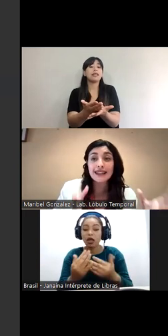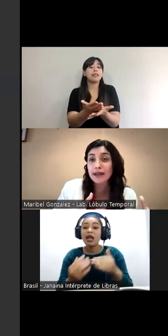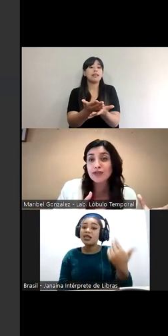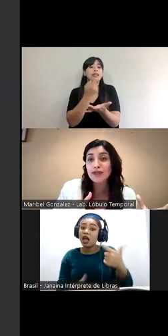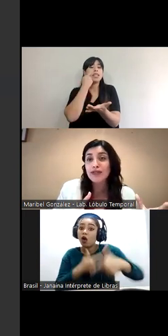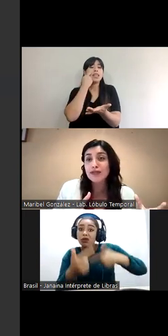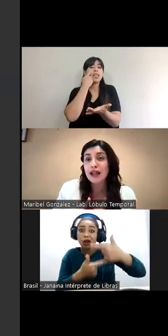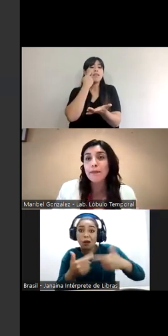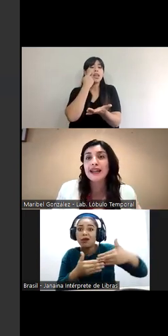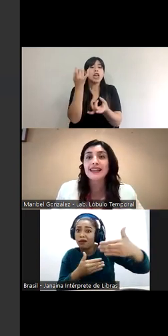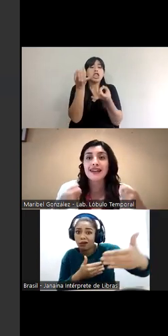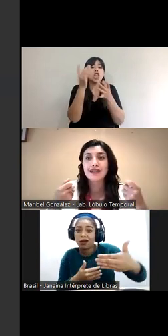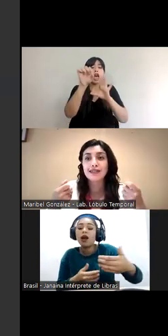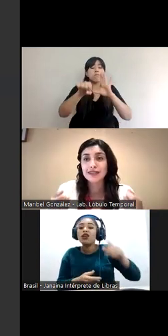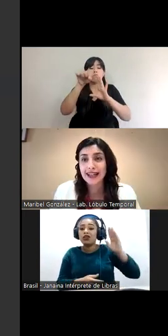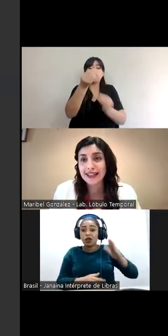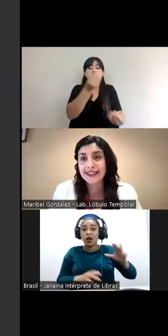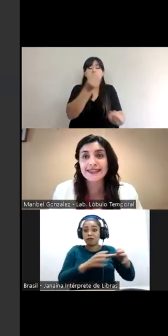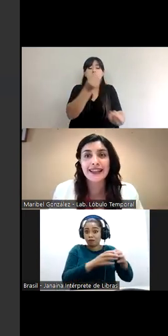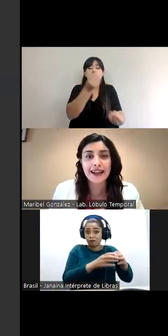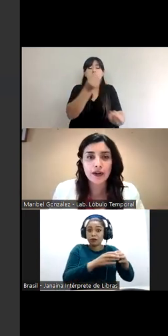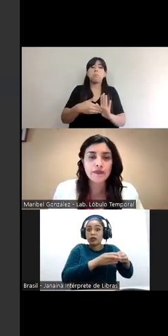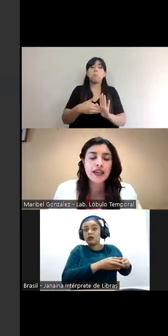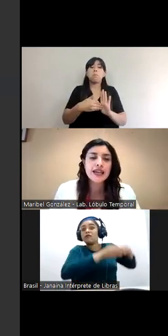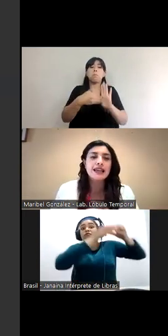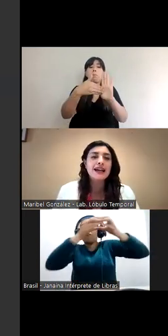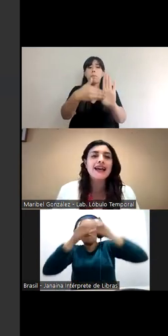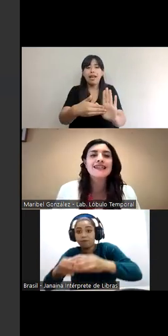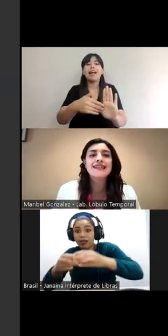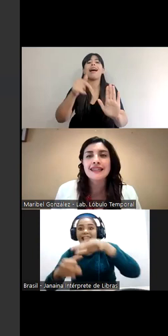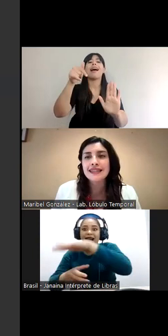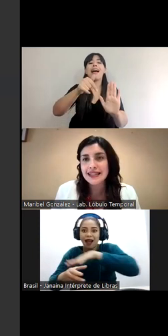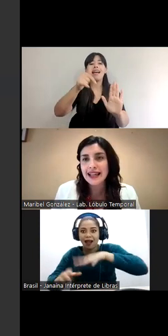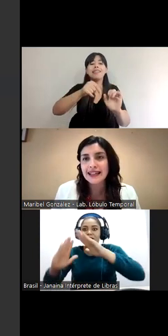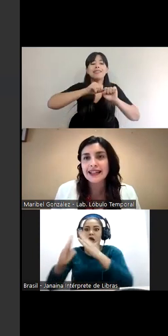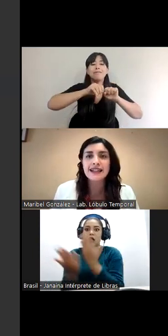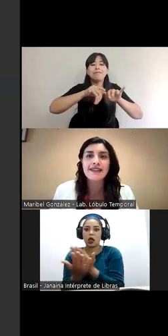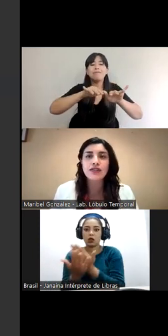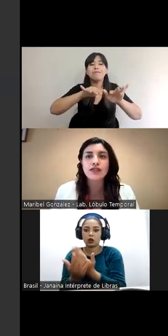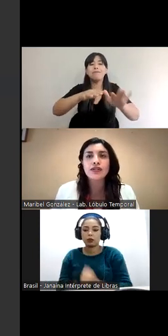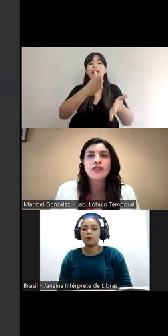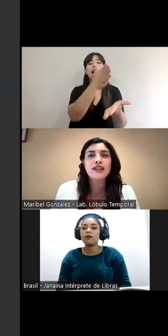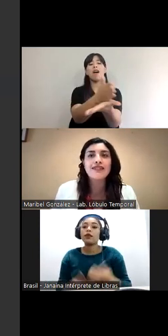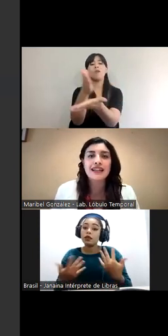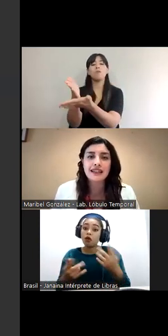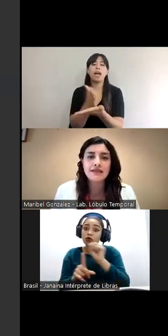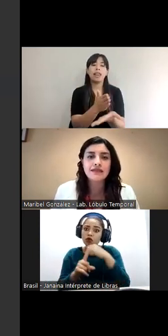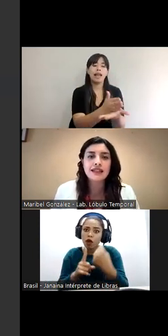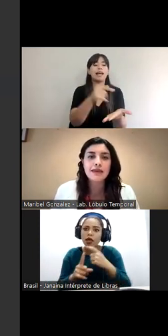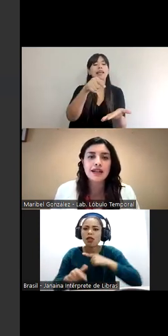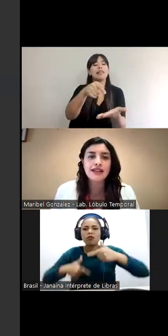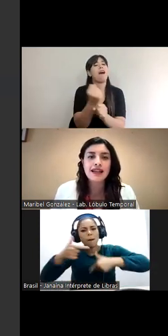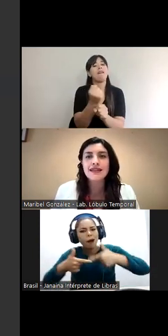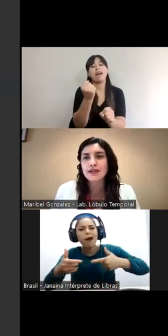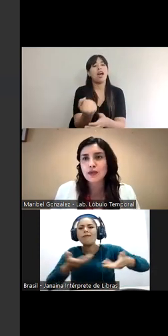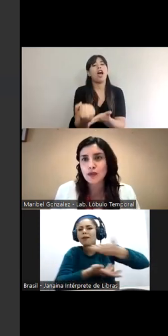elaborar esta cápsula audiovisual para llevarlos al terreno. Y acá es esencial el trabajo colaborativo de